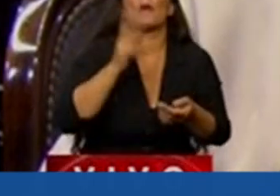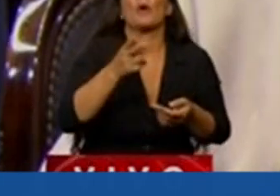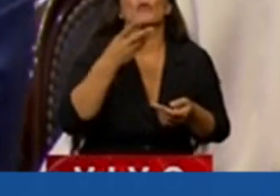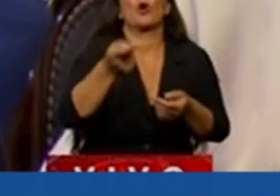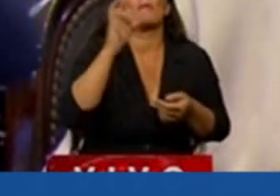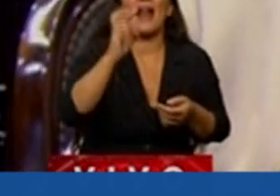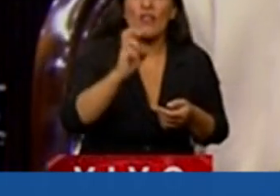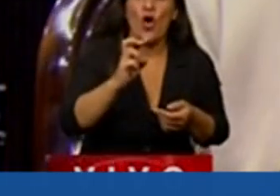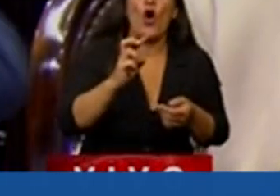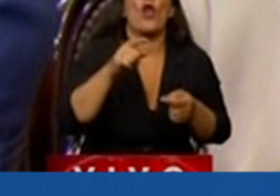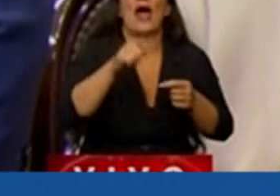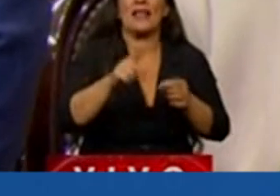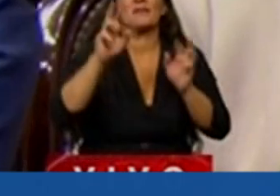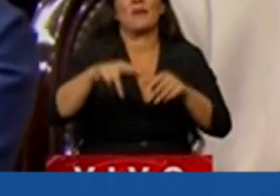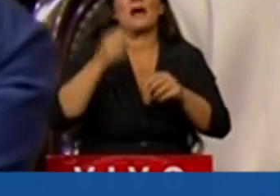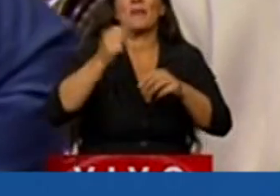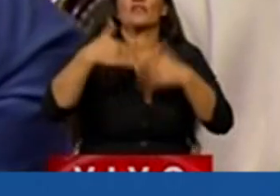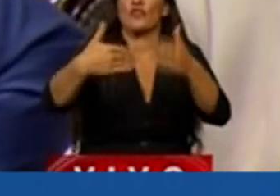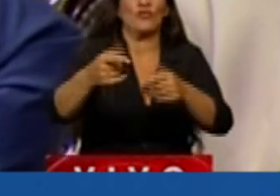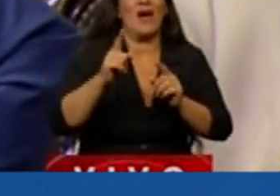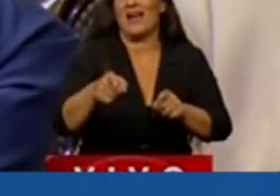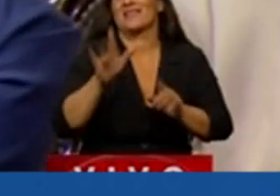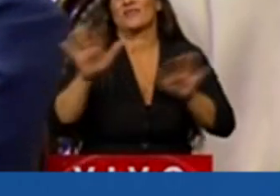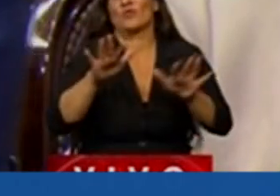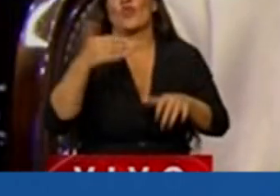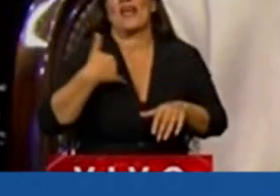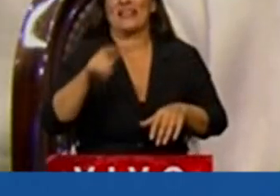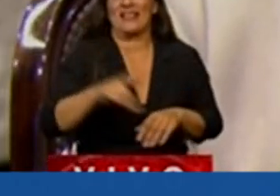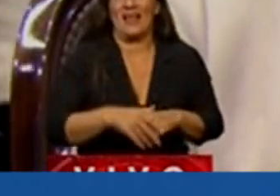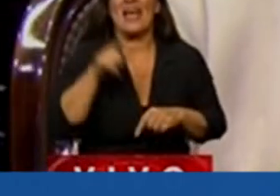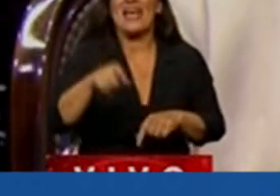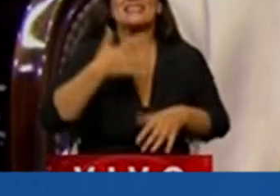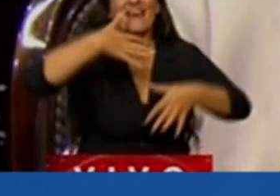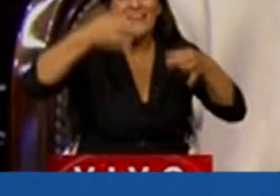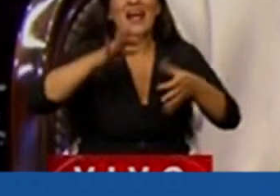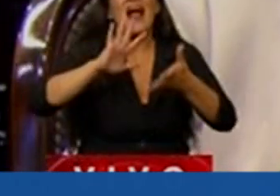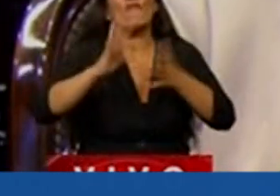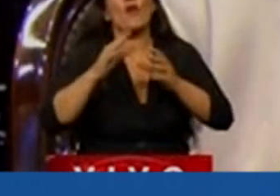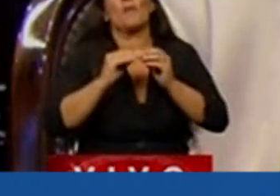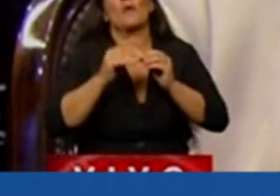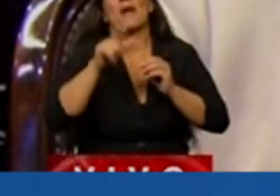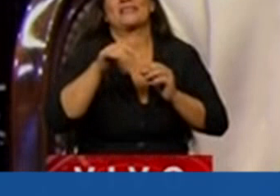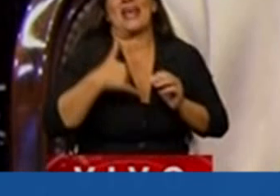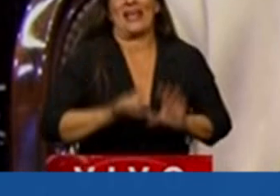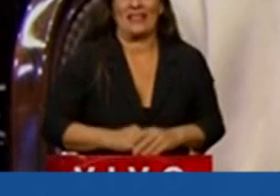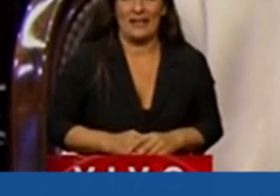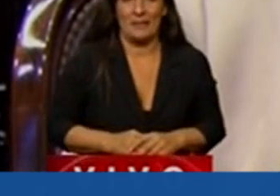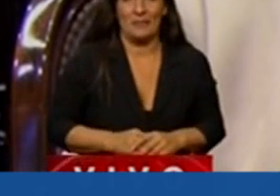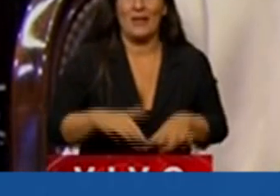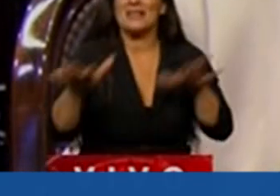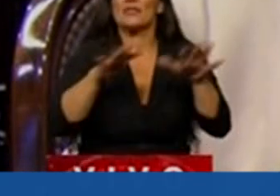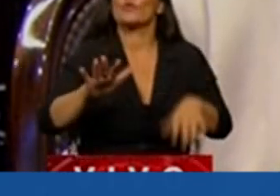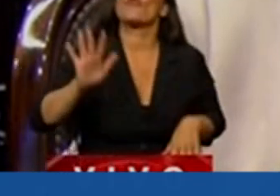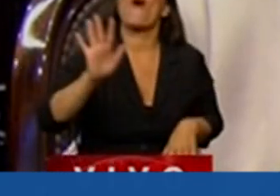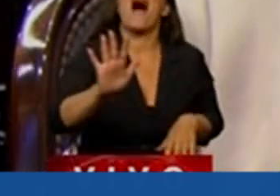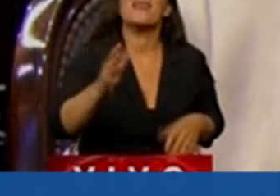deuda pública en pesos. Eso fue lo que ocurrió en la Argentina. Ese es el verdadero problema. Ahora, frente a esa situación,